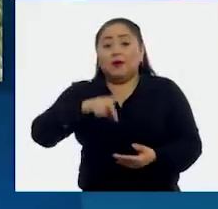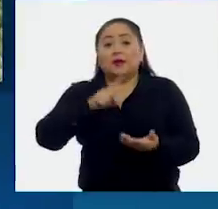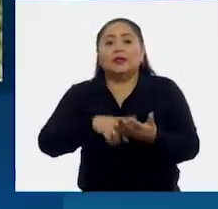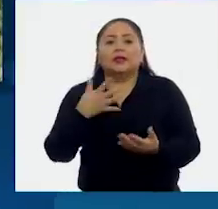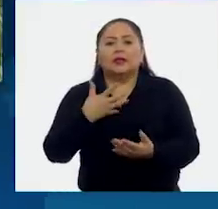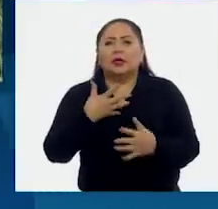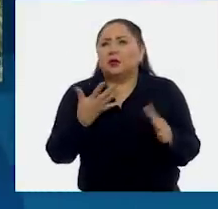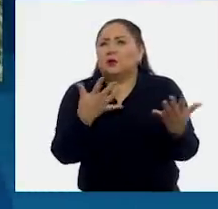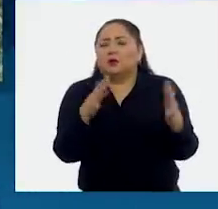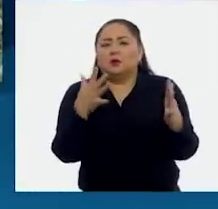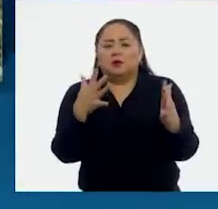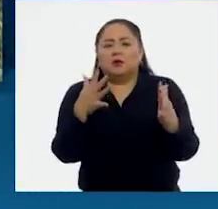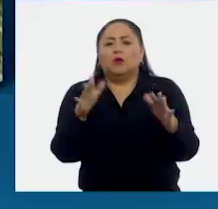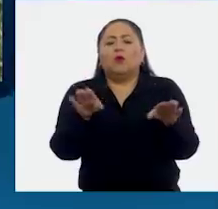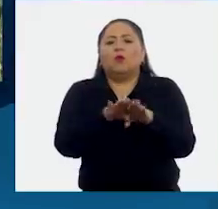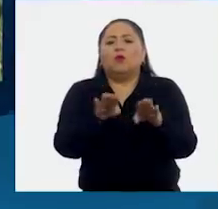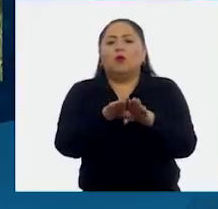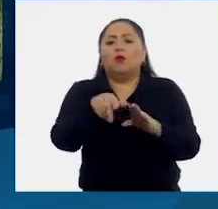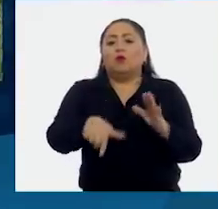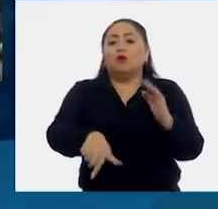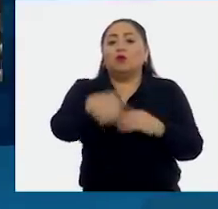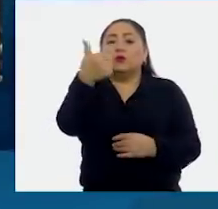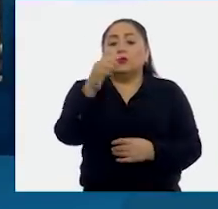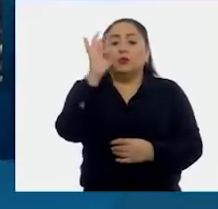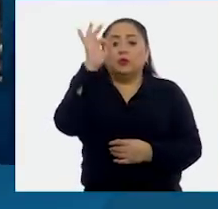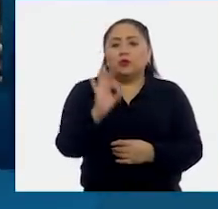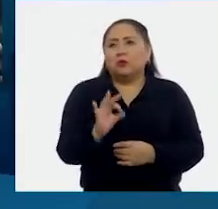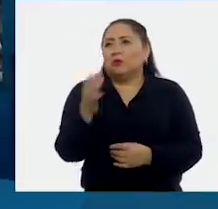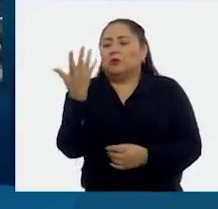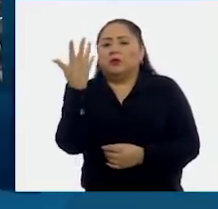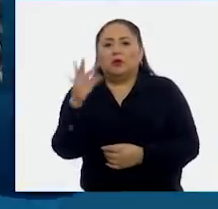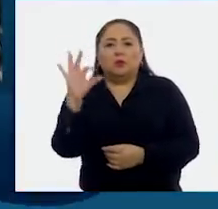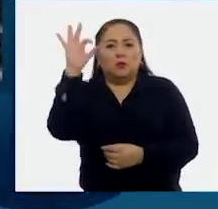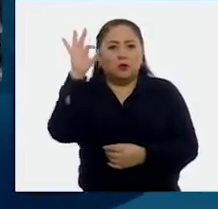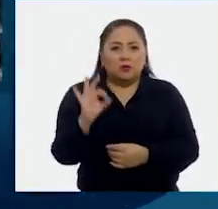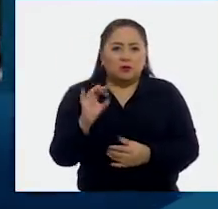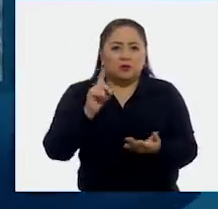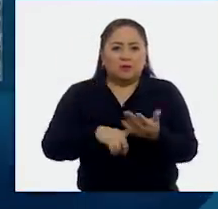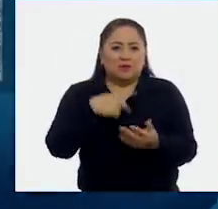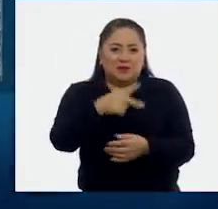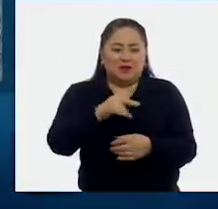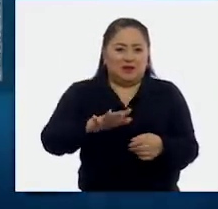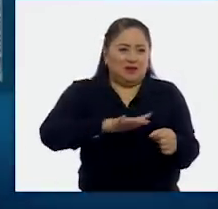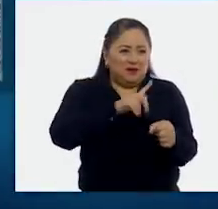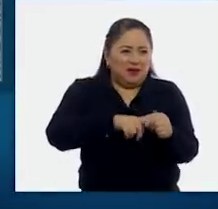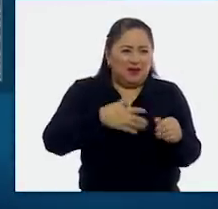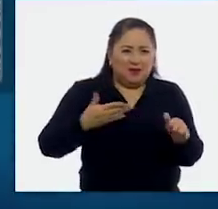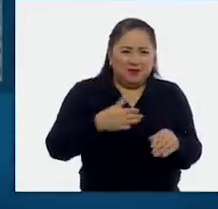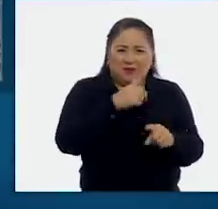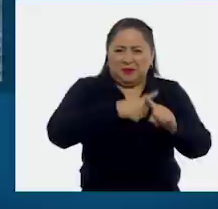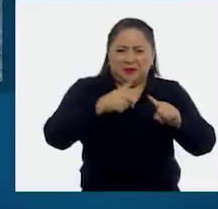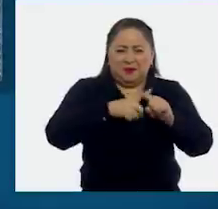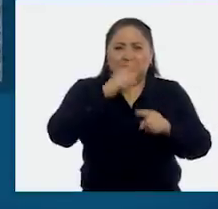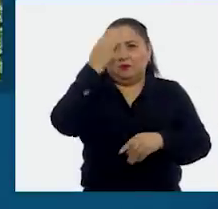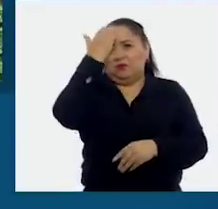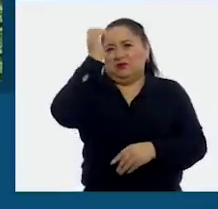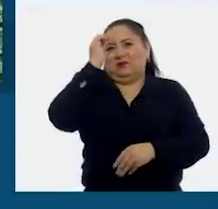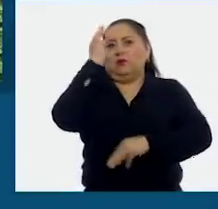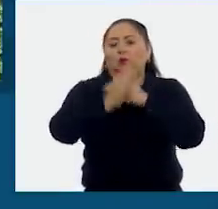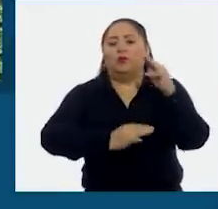con alrededor de 12%, 10% de las especies conocidas en el